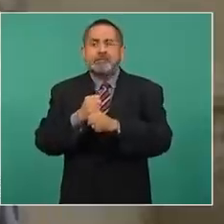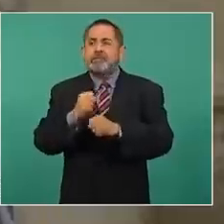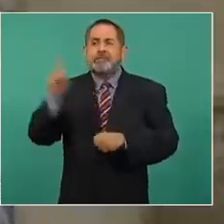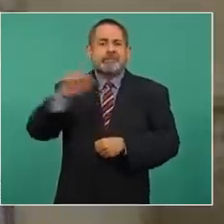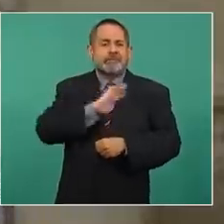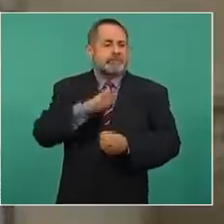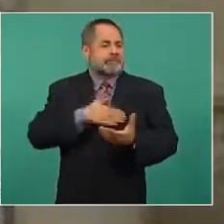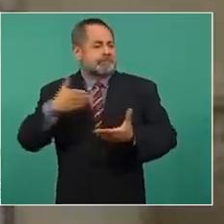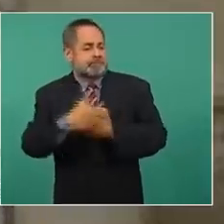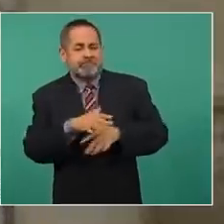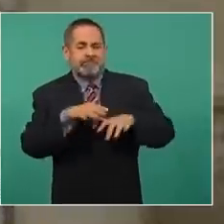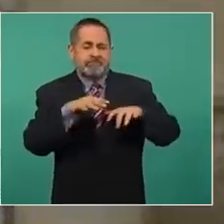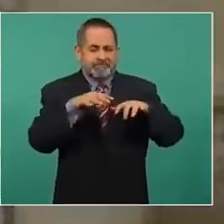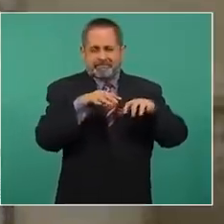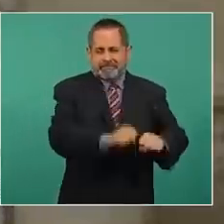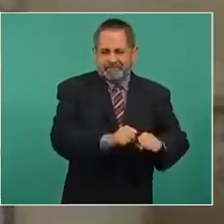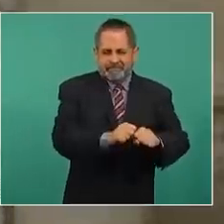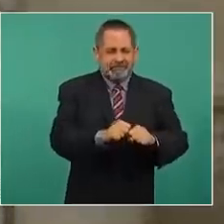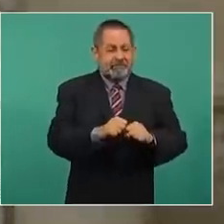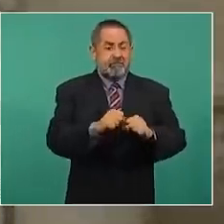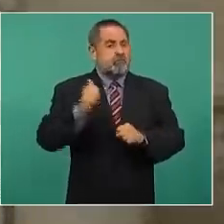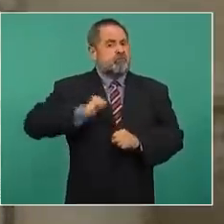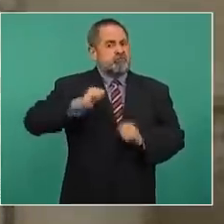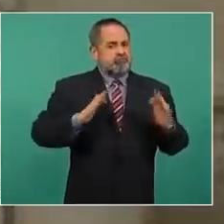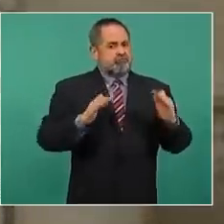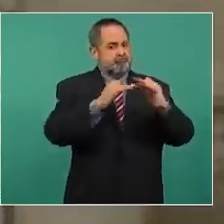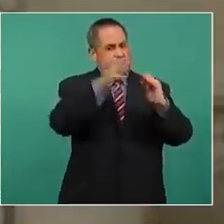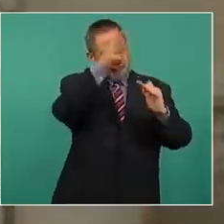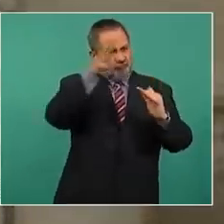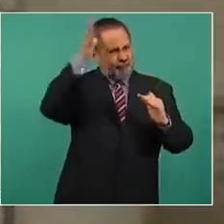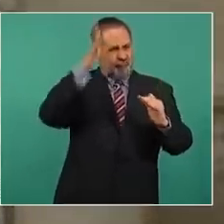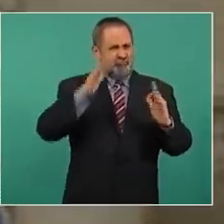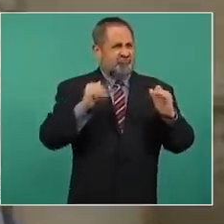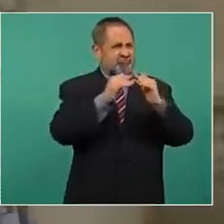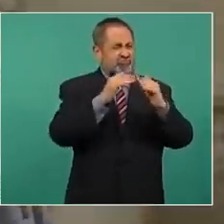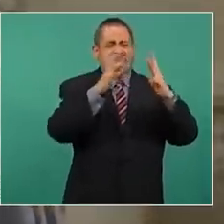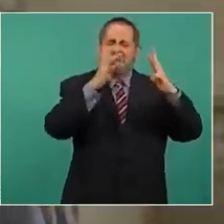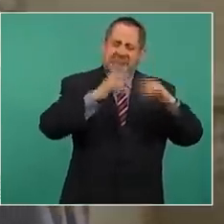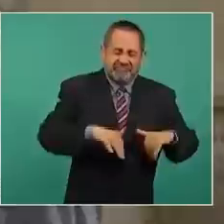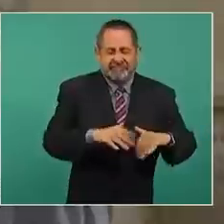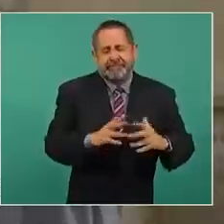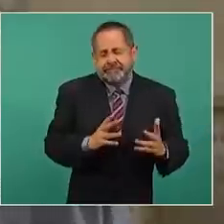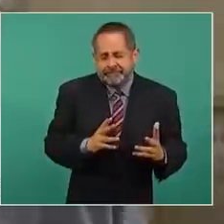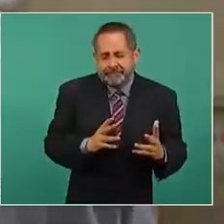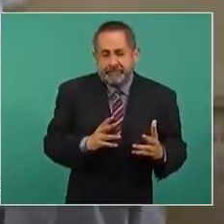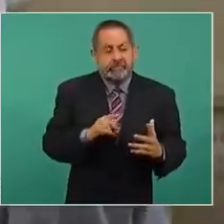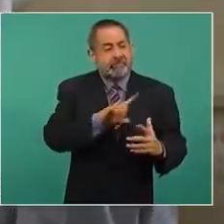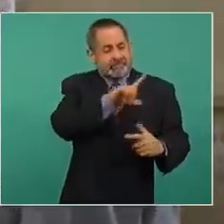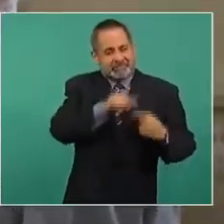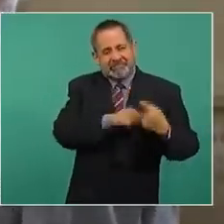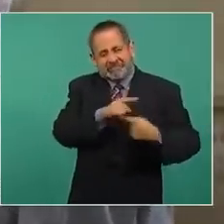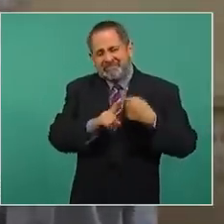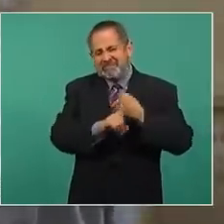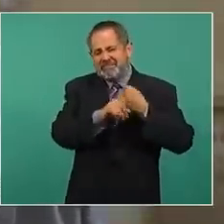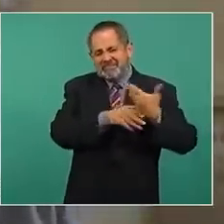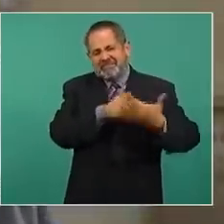españoles y la caída de la gran ciudad astiga de ten así como las consecuencias para